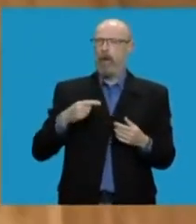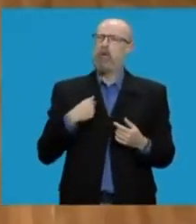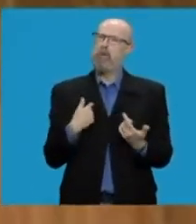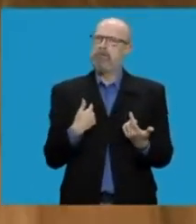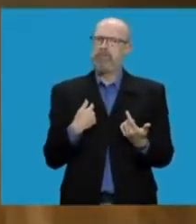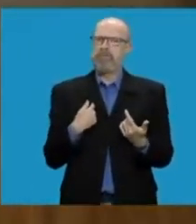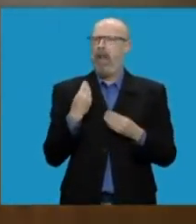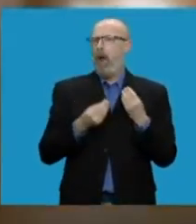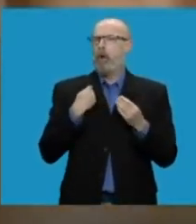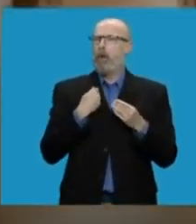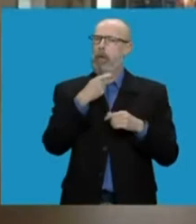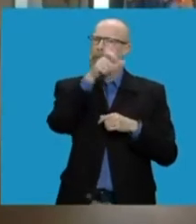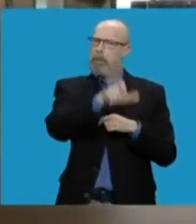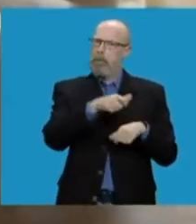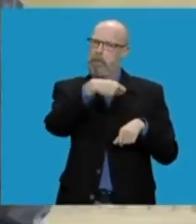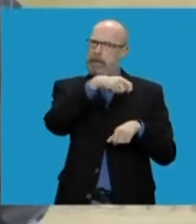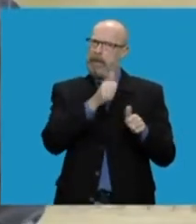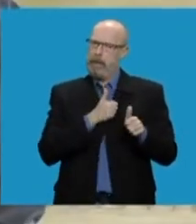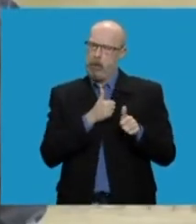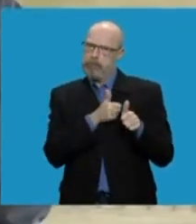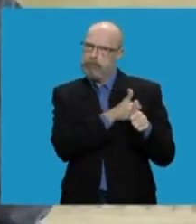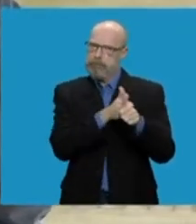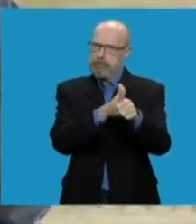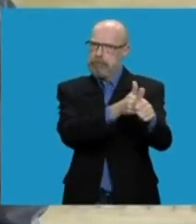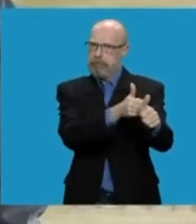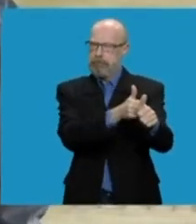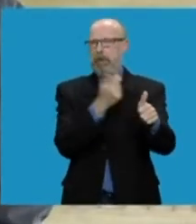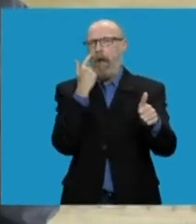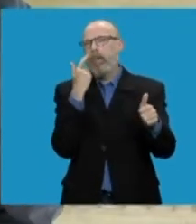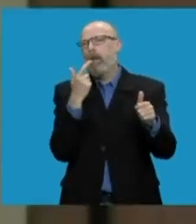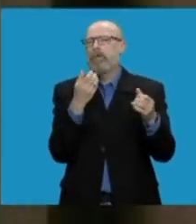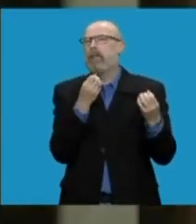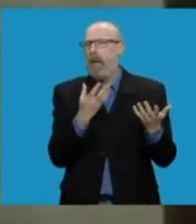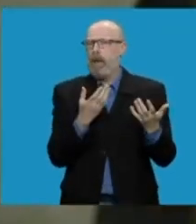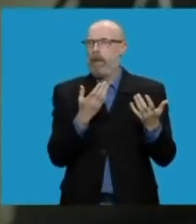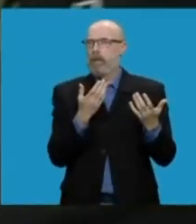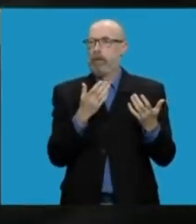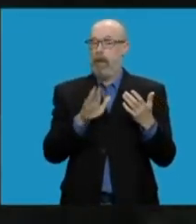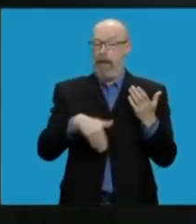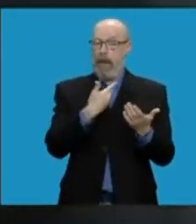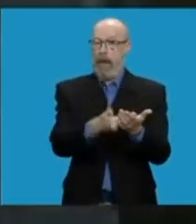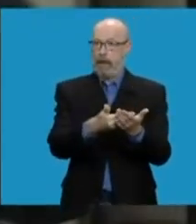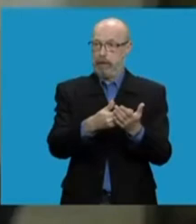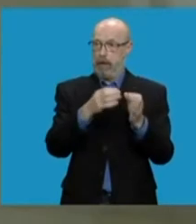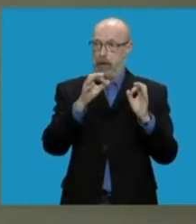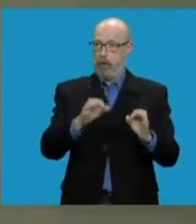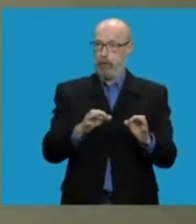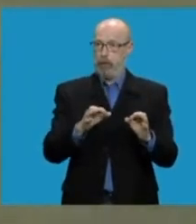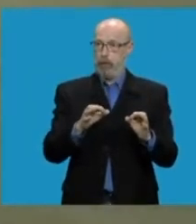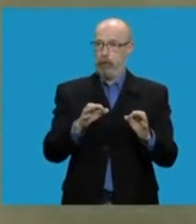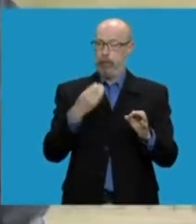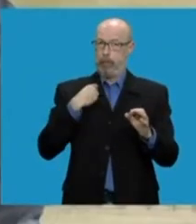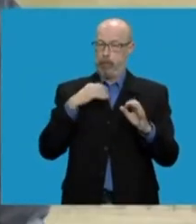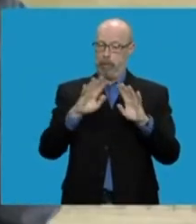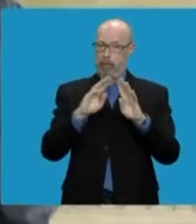al presidente Herrera por ver qué pasaba. Yo seguí todo ese periplo del presidente hasta que llegó aquí a las afueras del